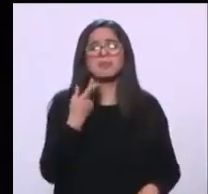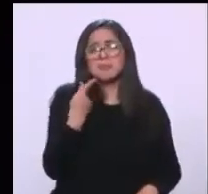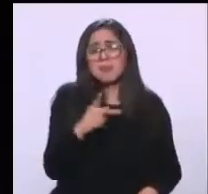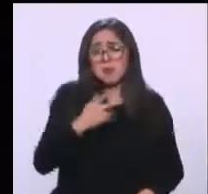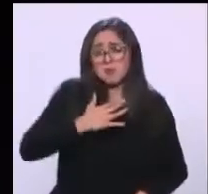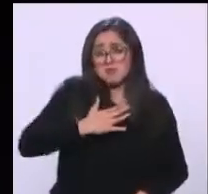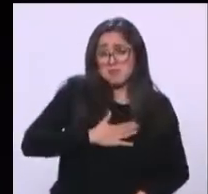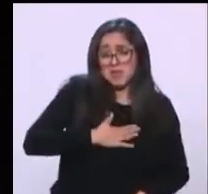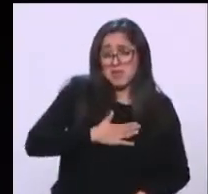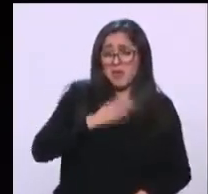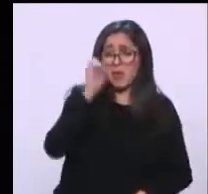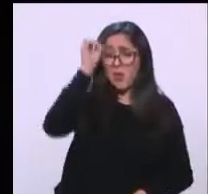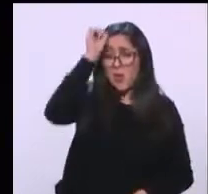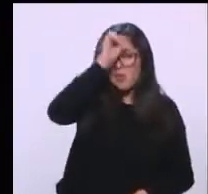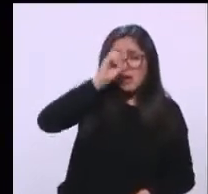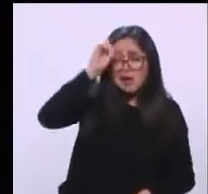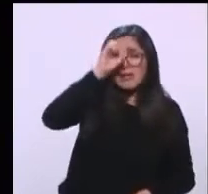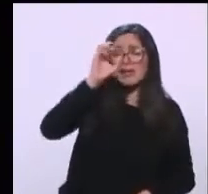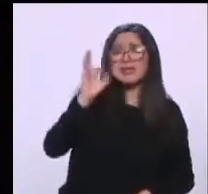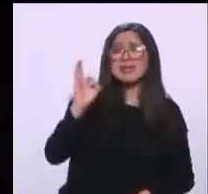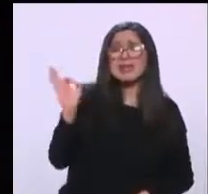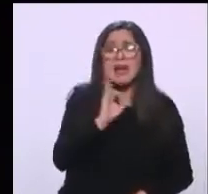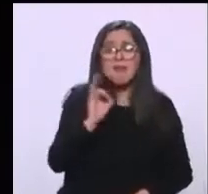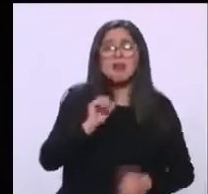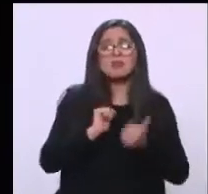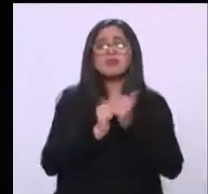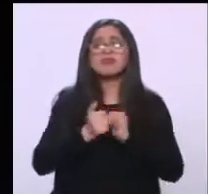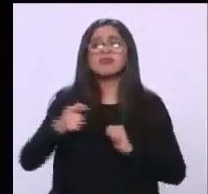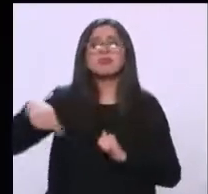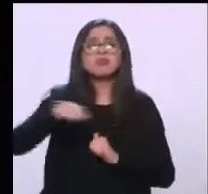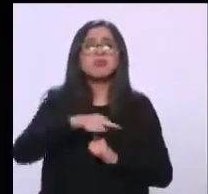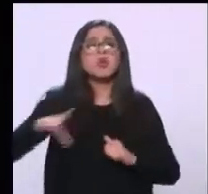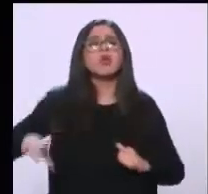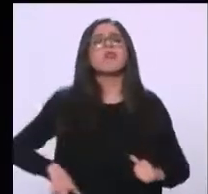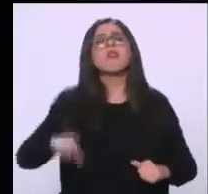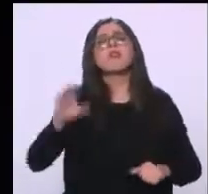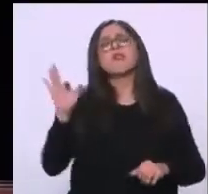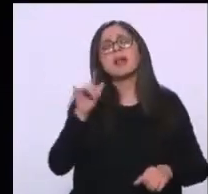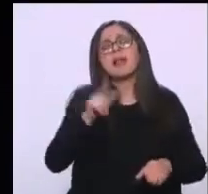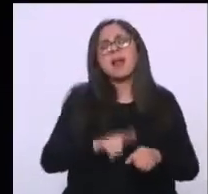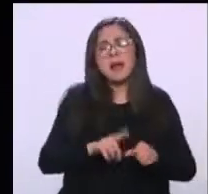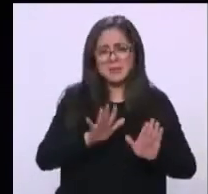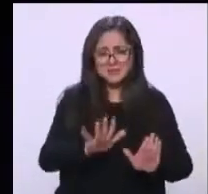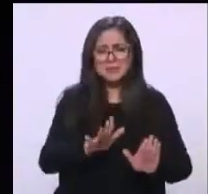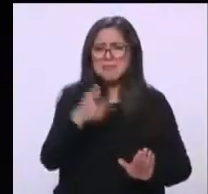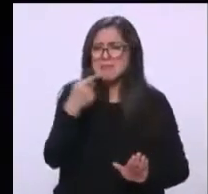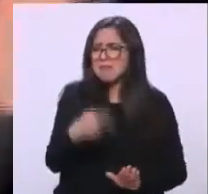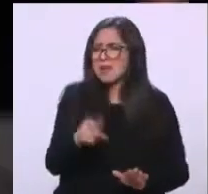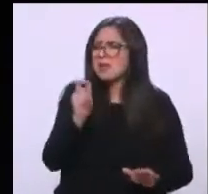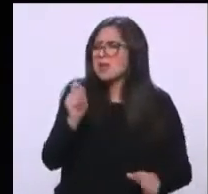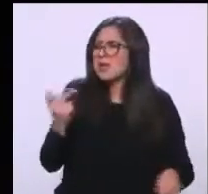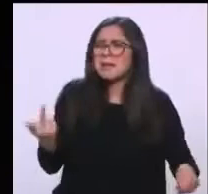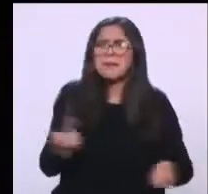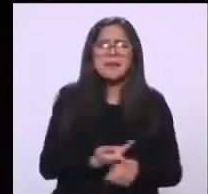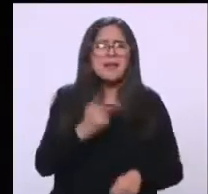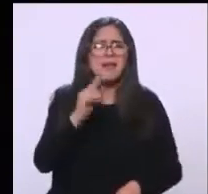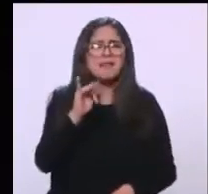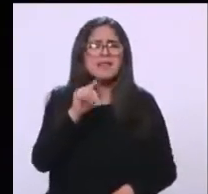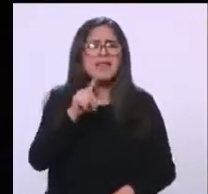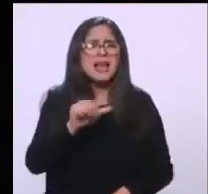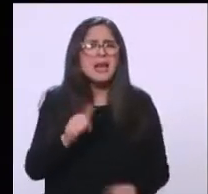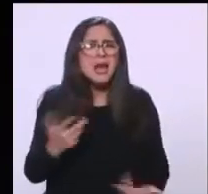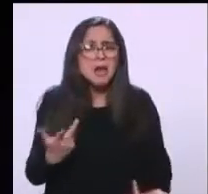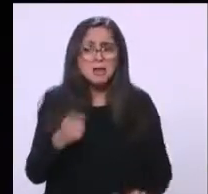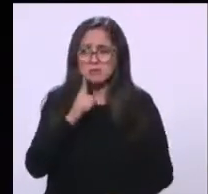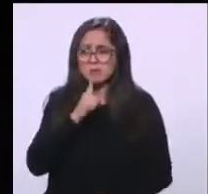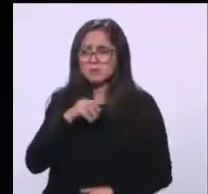desde mi punto de vista, podría traer esta voluntad política del gobierno federal, pero en realidad, ¿dónde están las fiscalías? Escondidas y calladas atrás, ¿no? Entonces creo